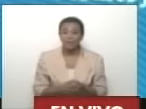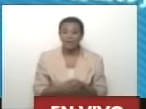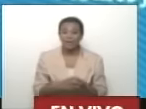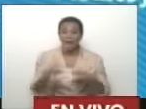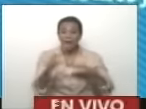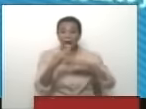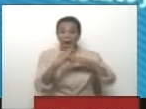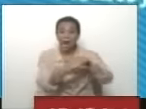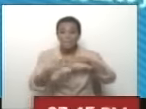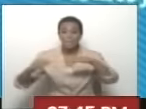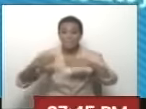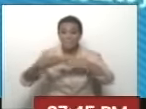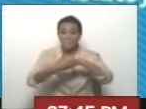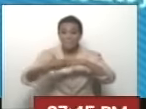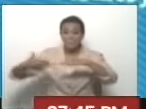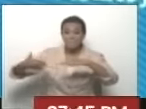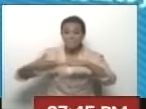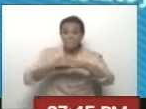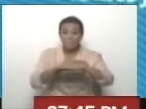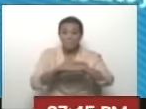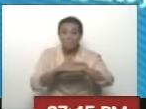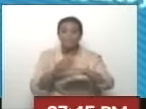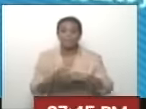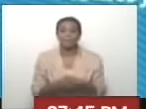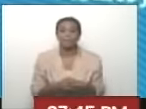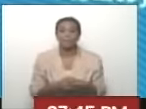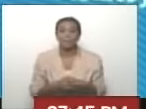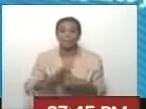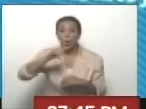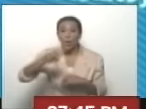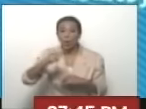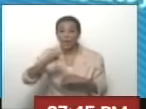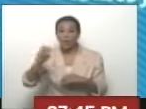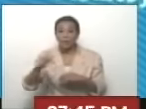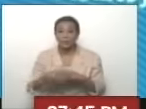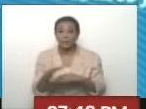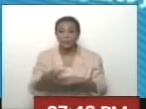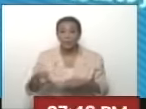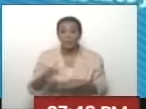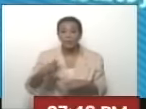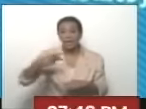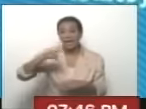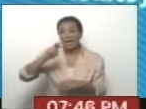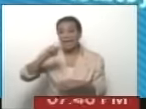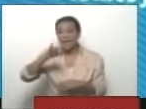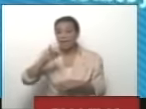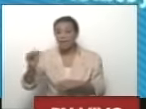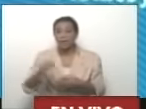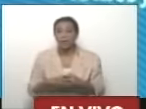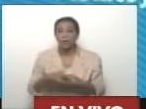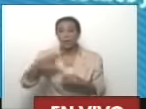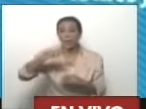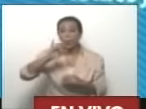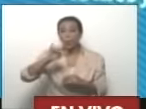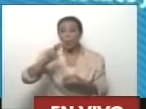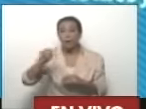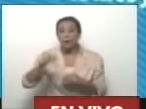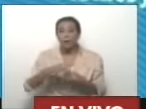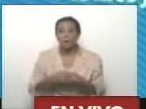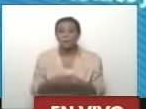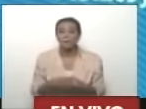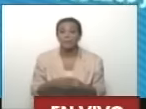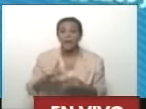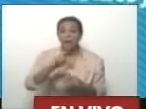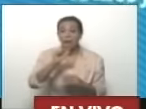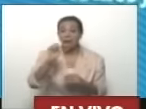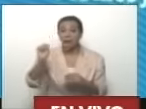Jamaica del Caribe, Jamaica, Jordania, Kazajstán, Kenia, Kiribati, Kuwait, Kirguistán,